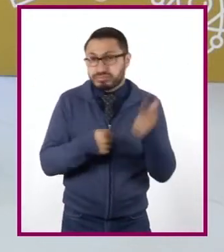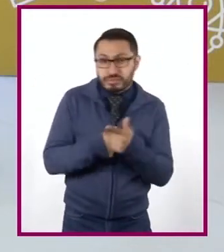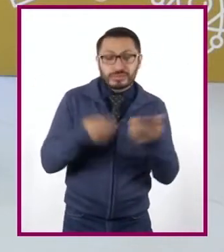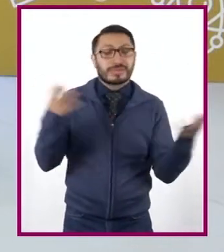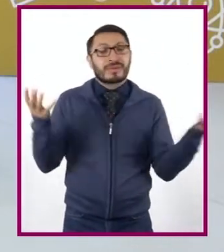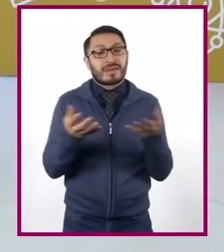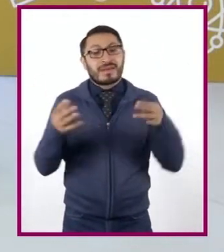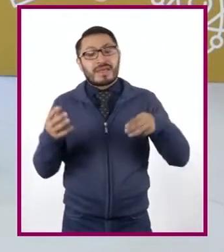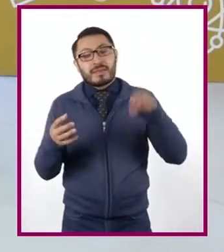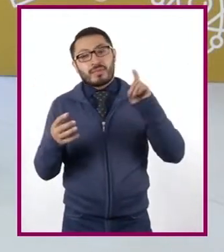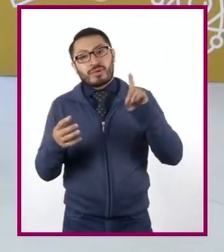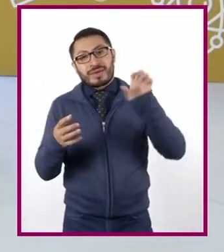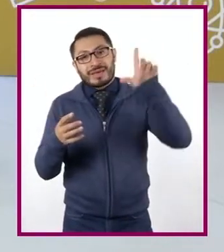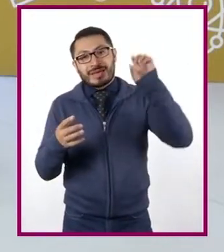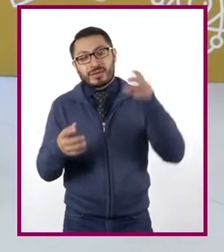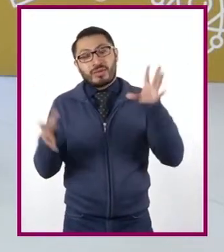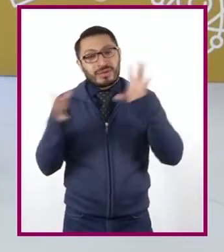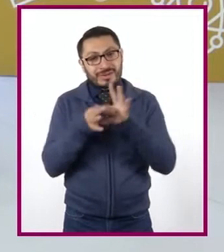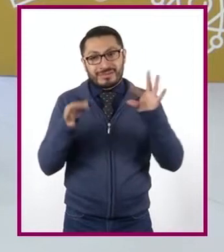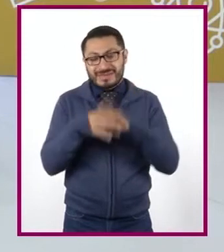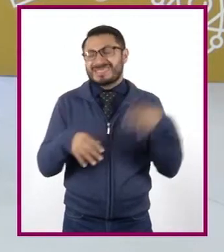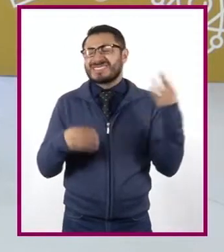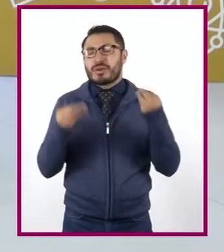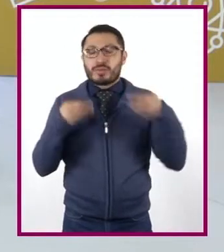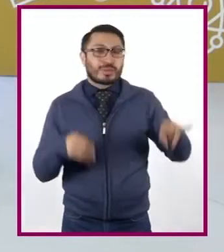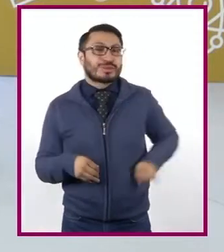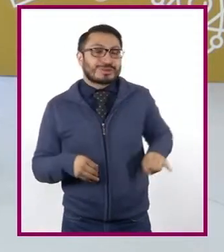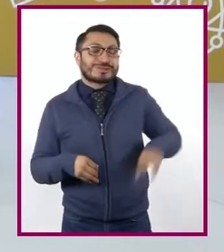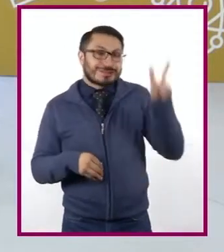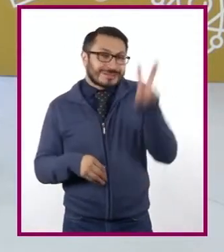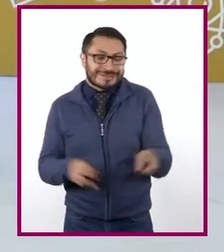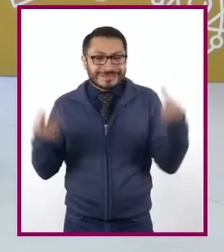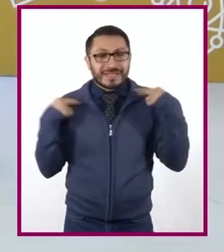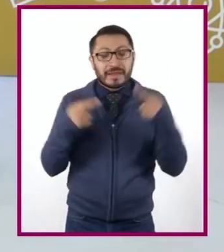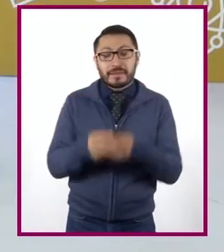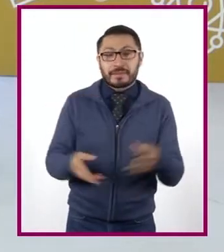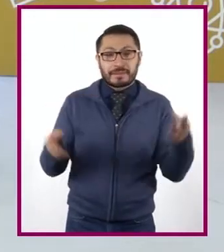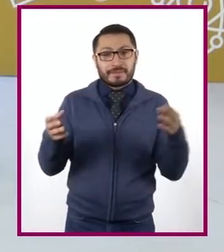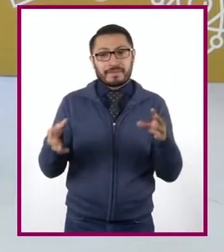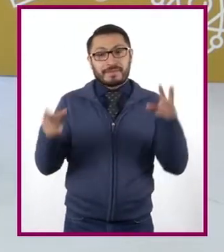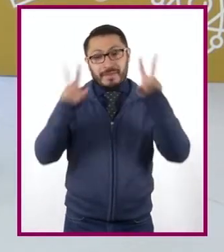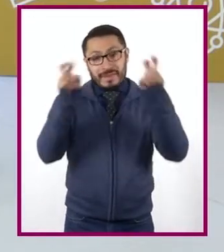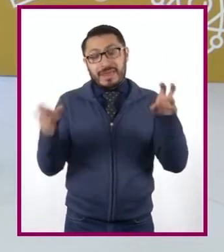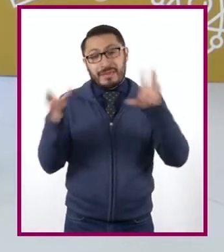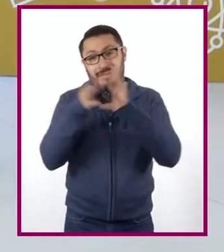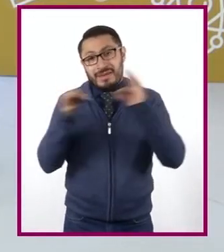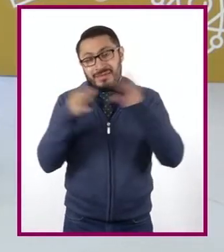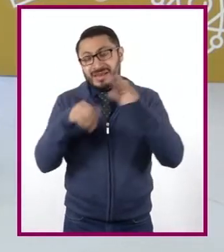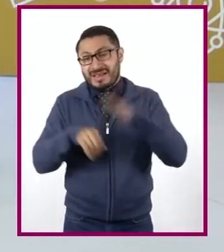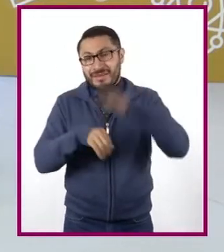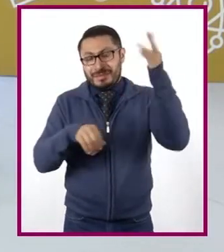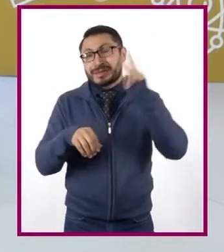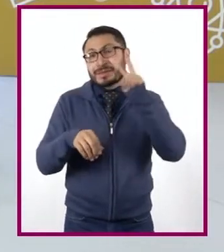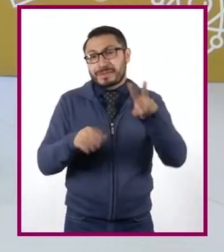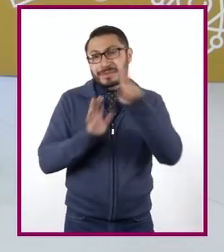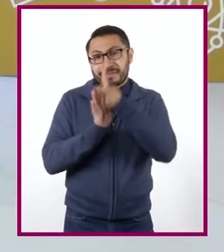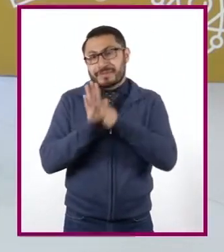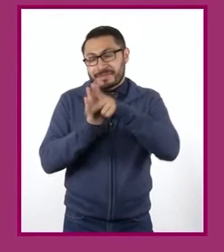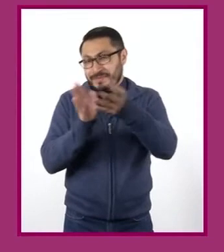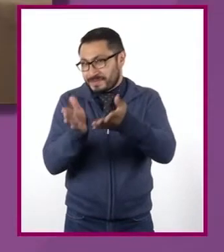realizan modelos para explicarlo. ¡Qué interesante, maestro! Para ampliar la comprensión del tema, veamos el siguiente video.